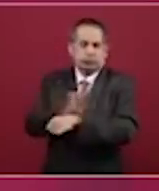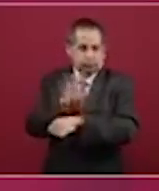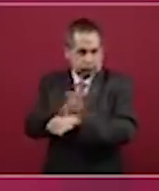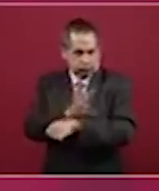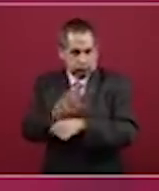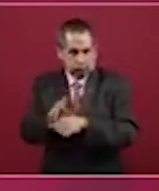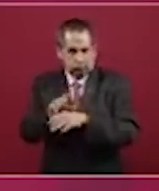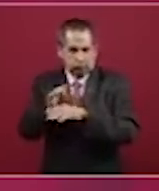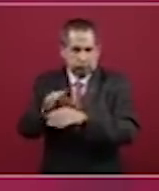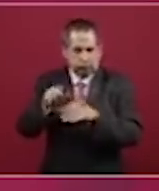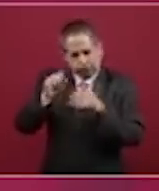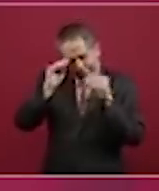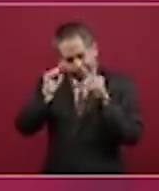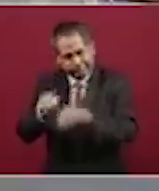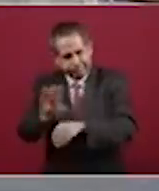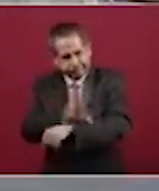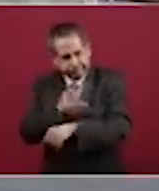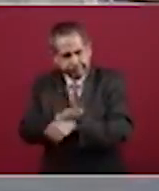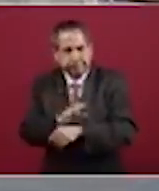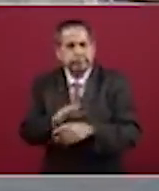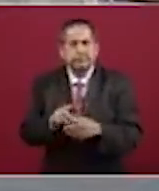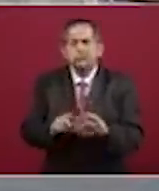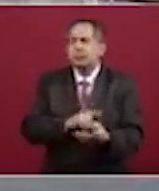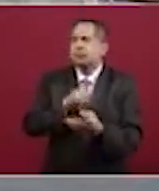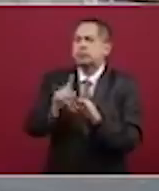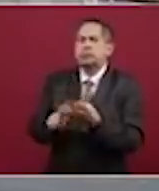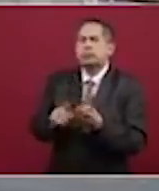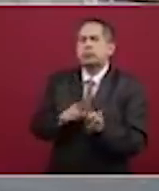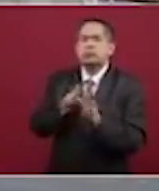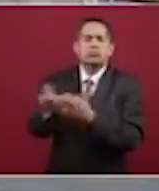energético o sector energético y